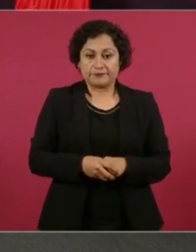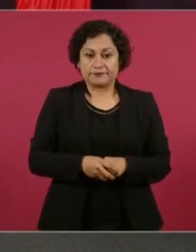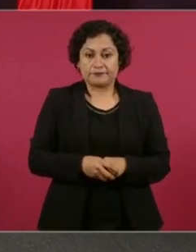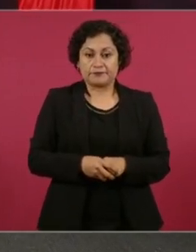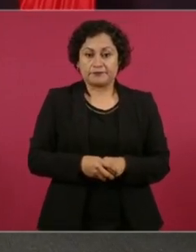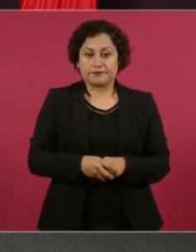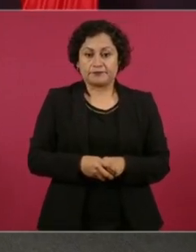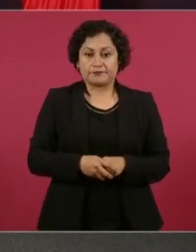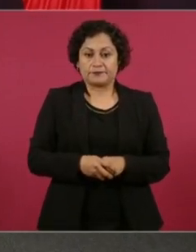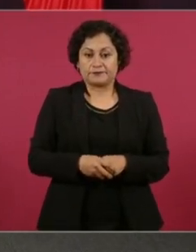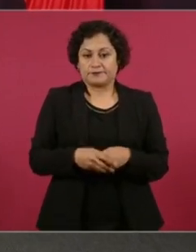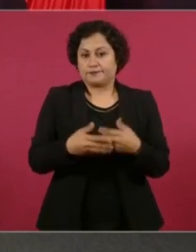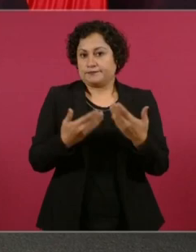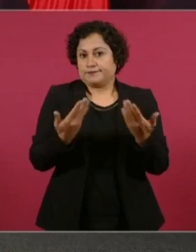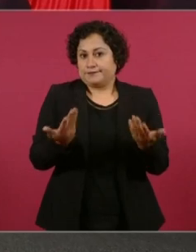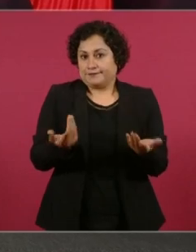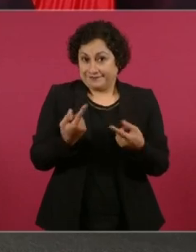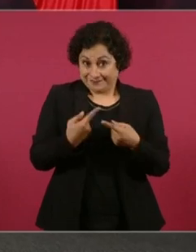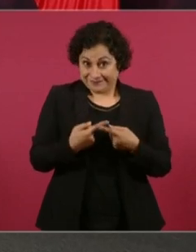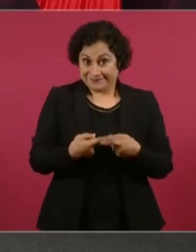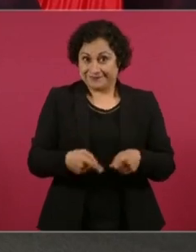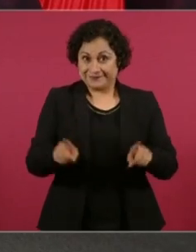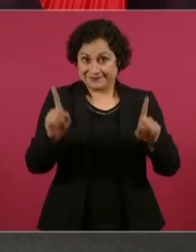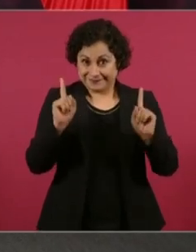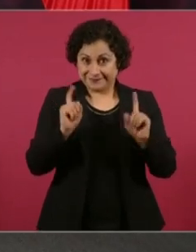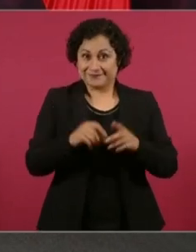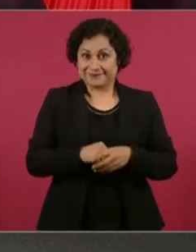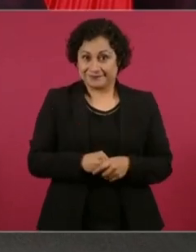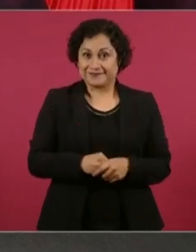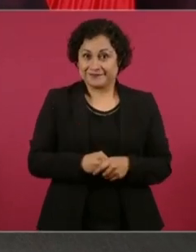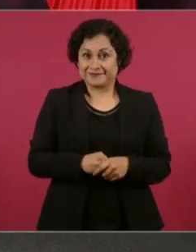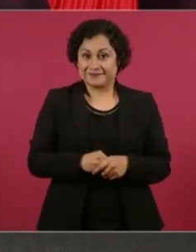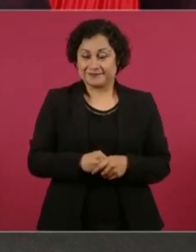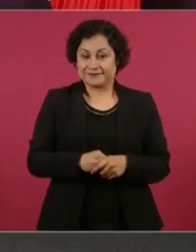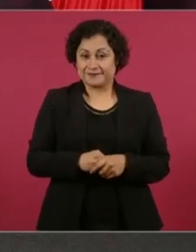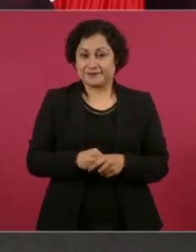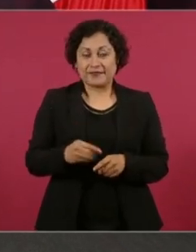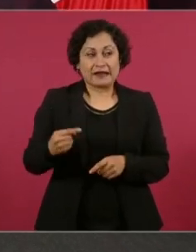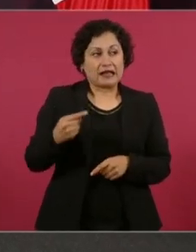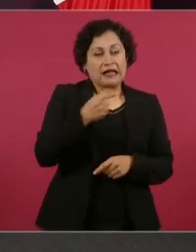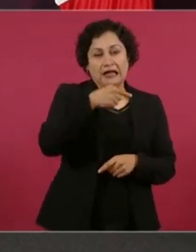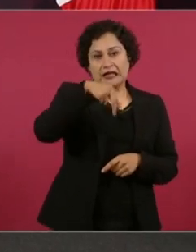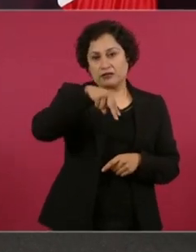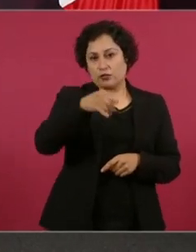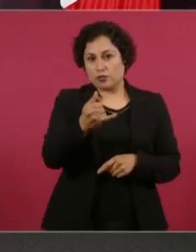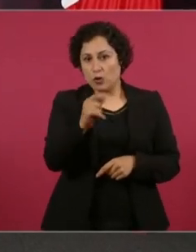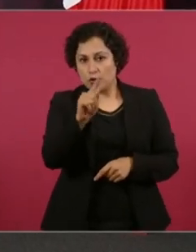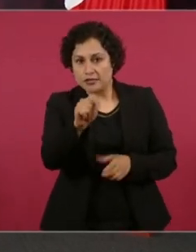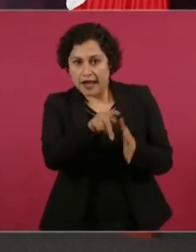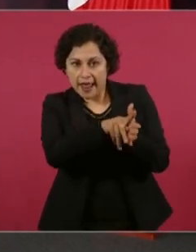O sea, es completamente distinto a lo del New York Times o a lo del